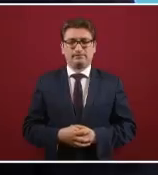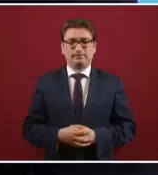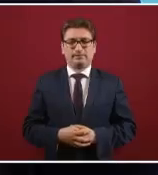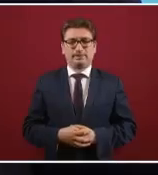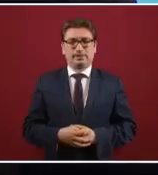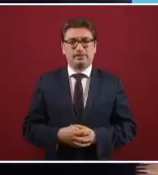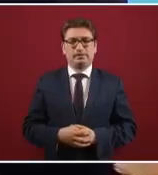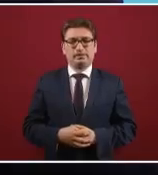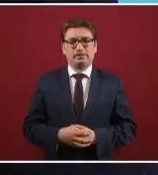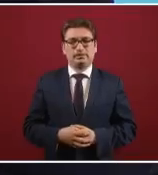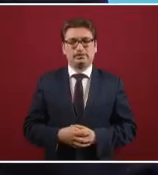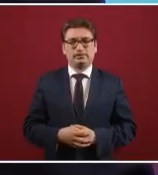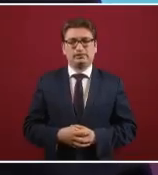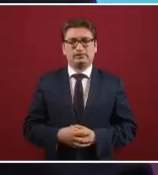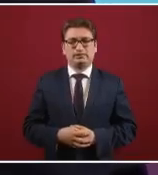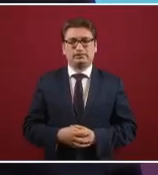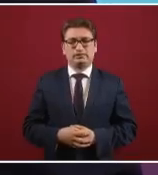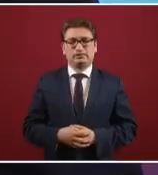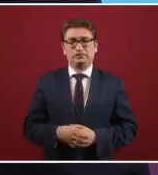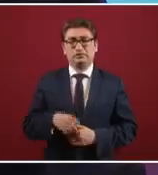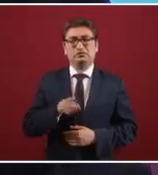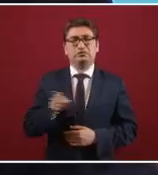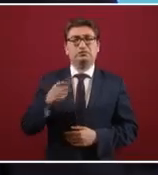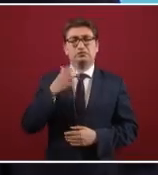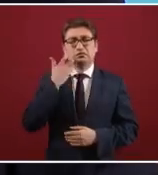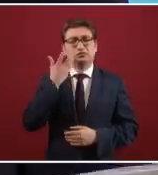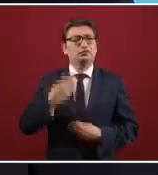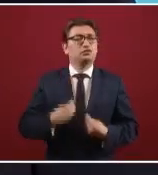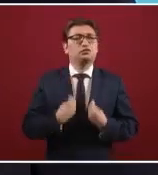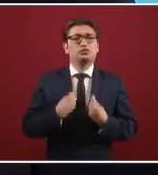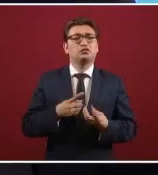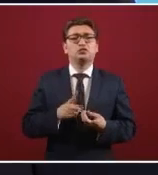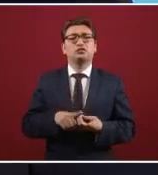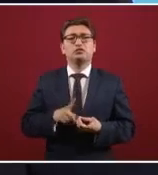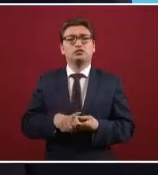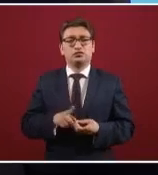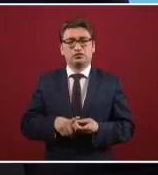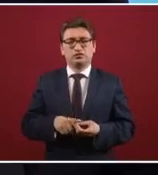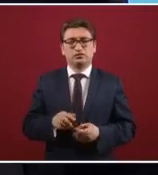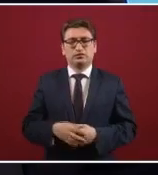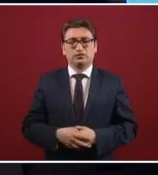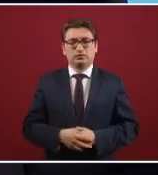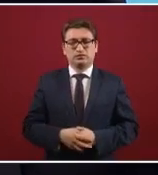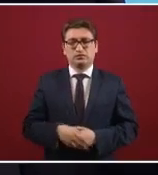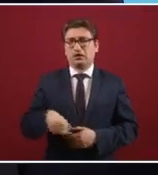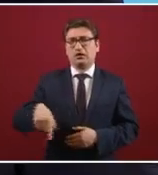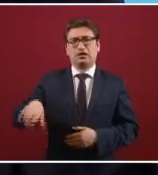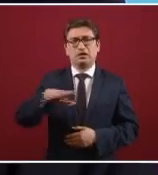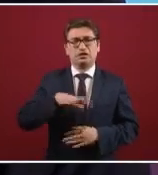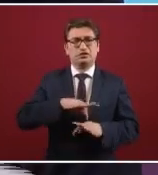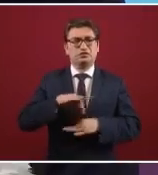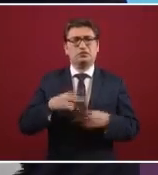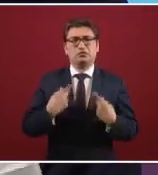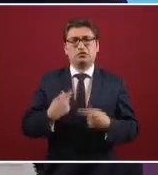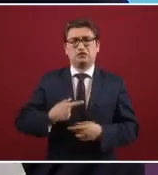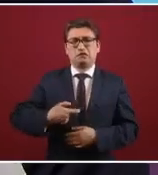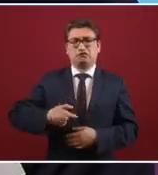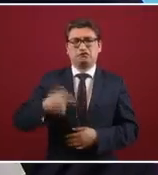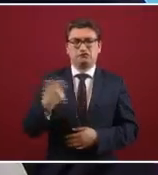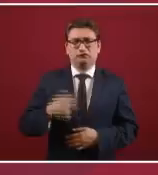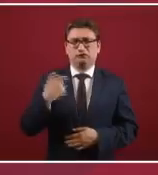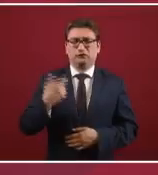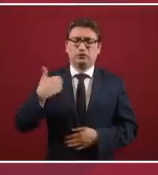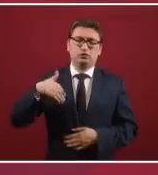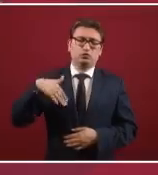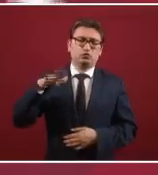querían vivir donde viven los ricos de antaño